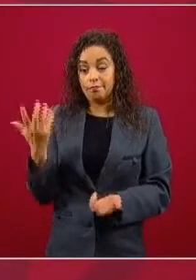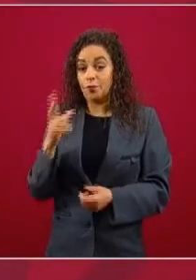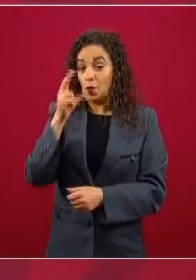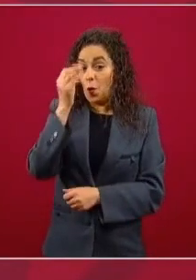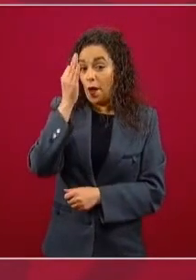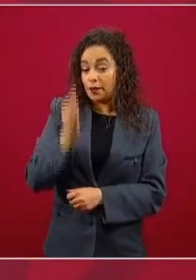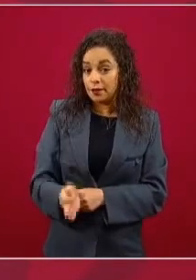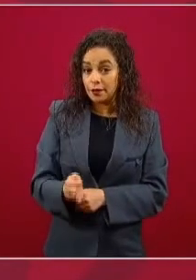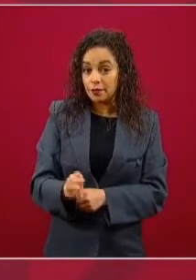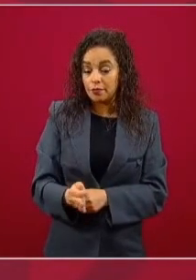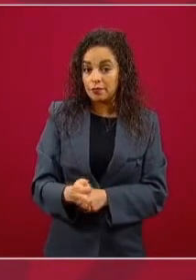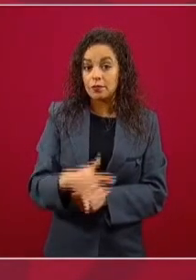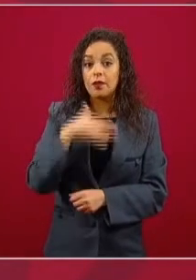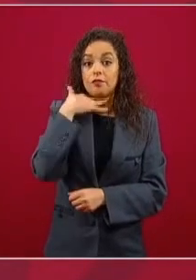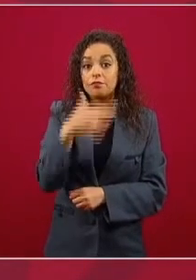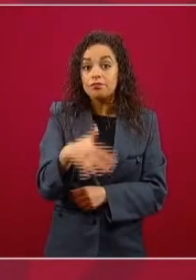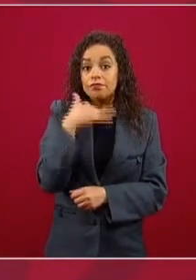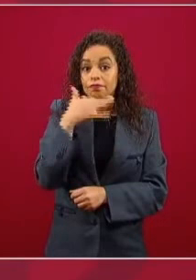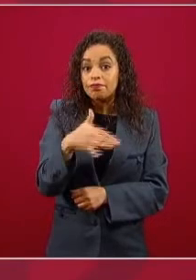y hay